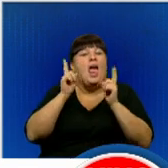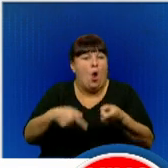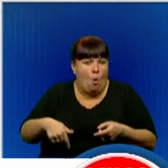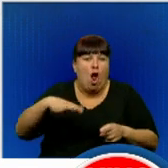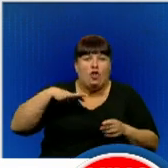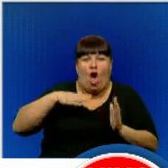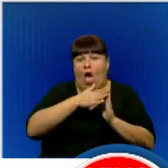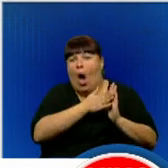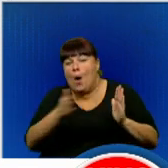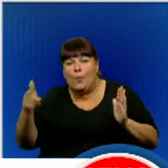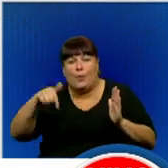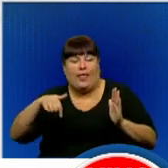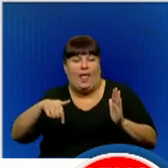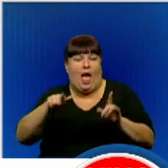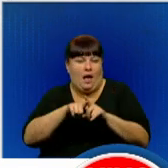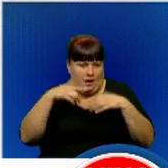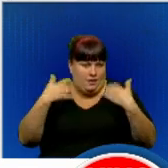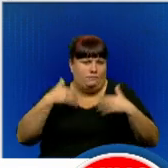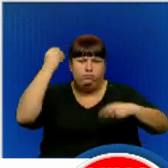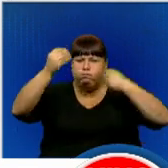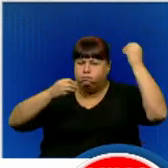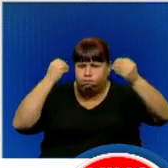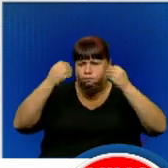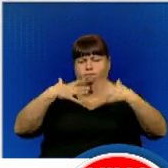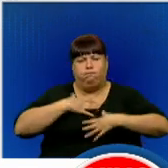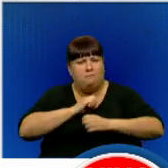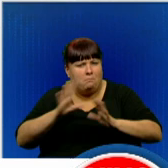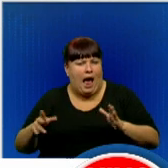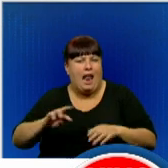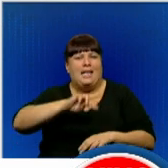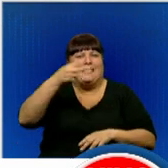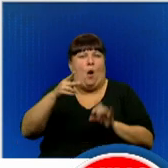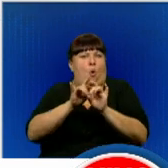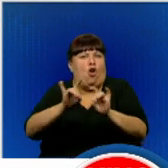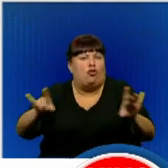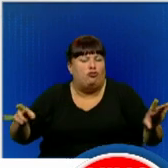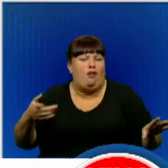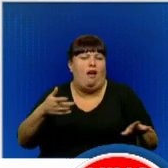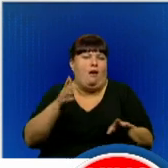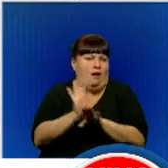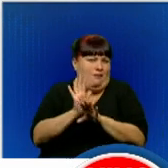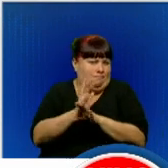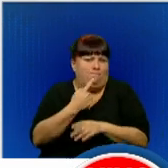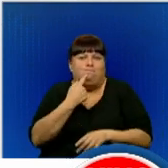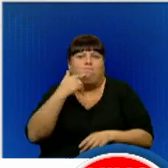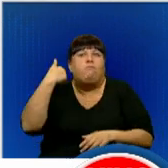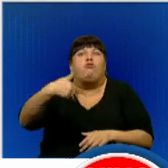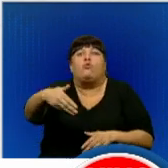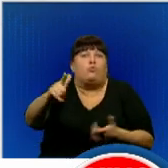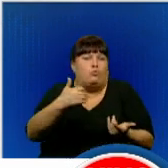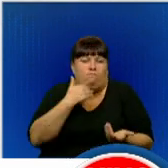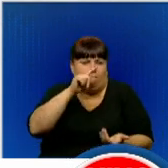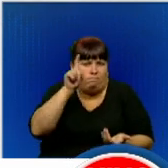transitando esta enorme preocupante y angustiante segunda ola con todo lo incierto que tiene